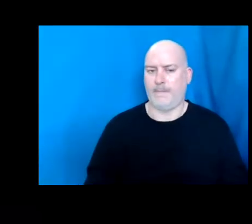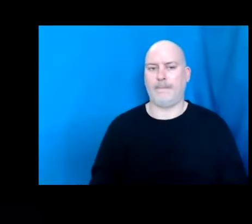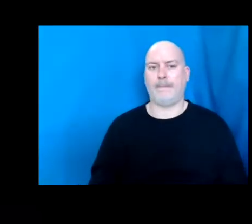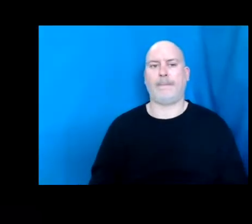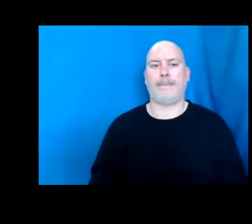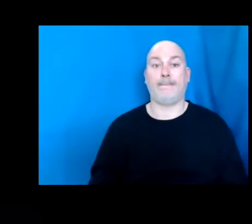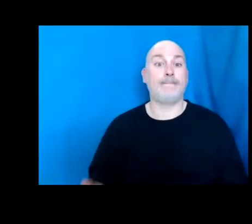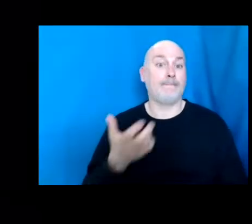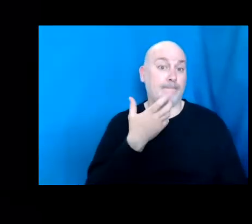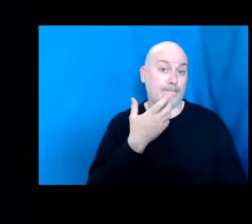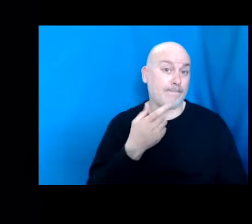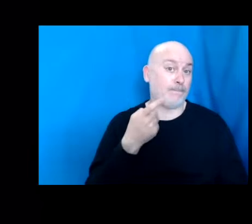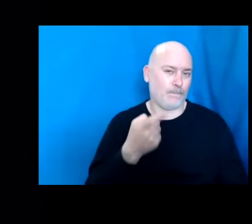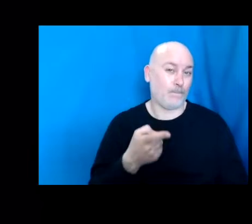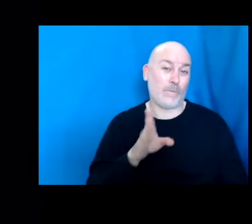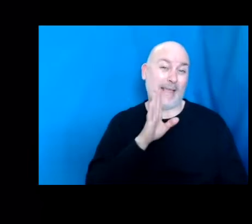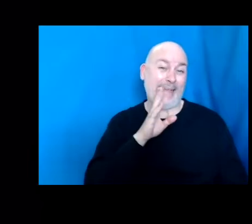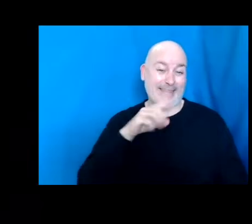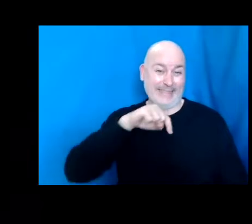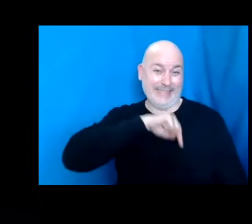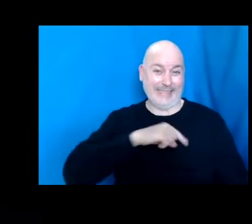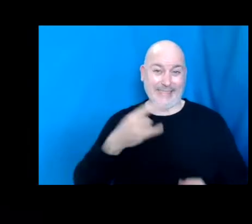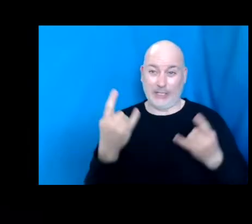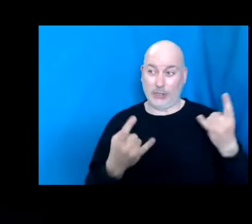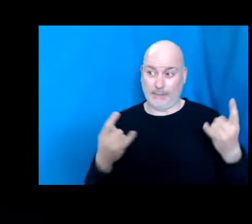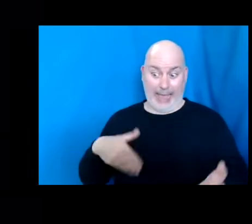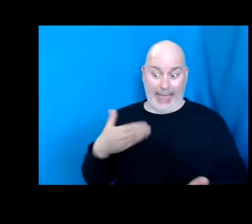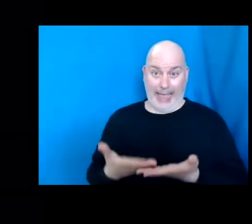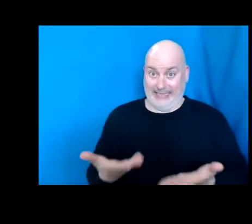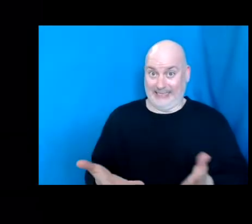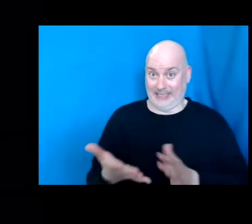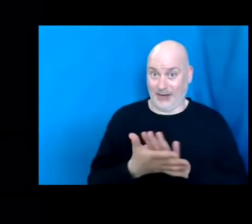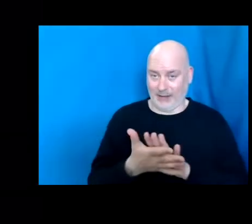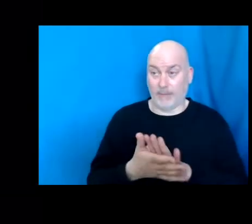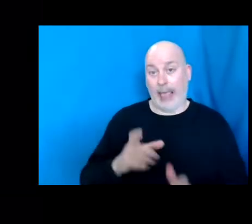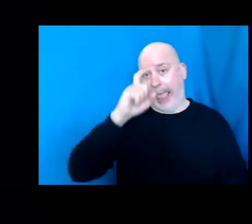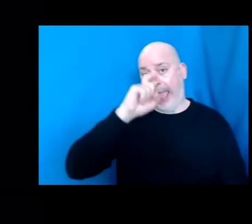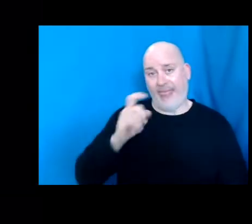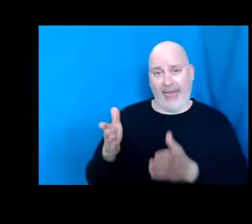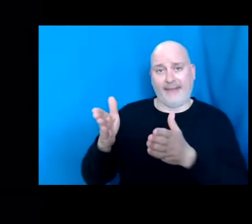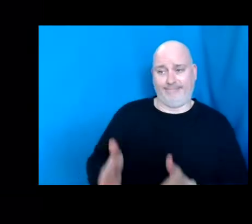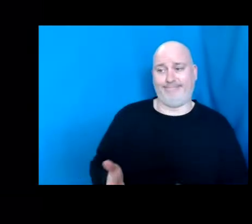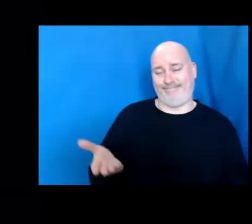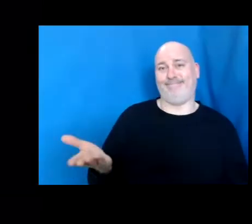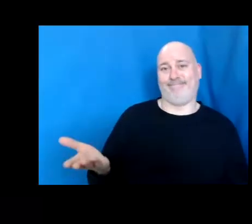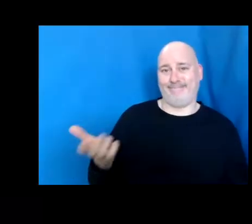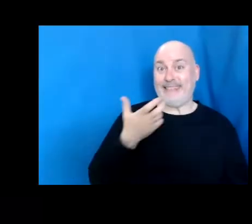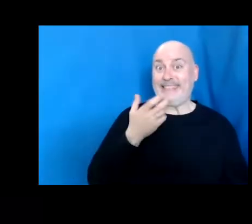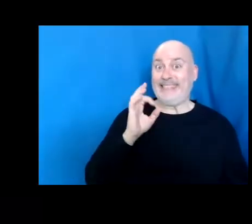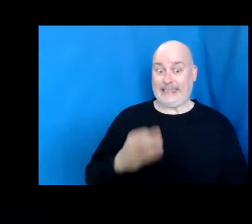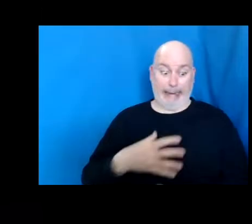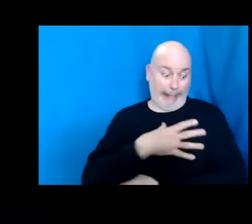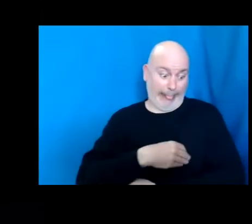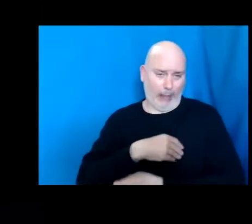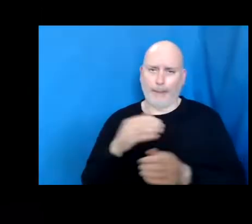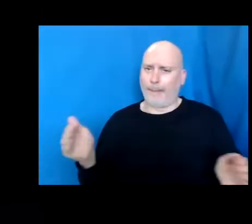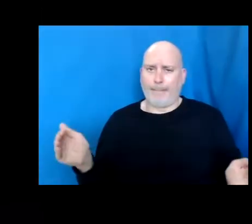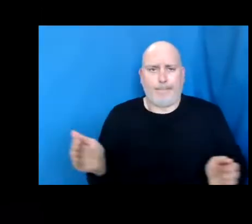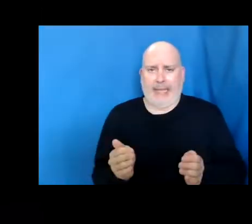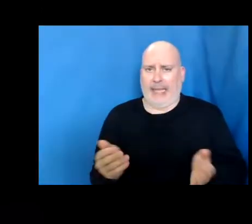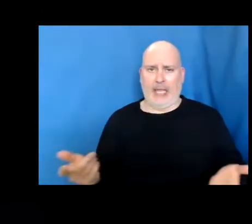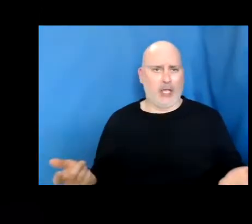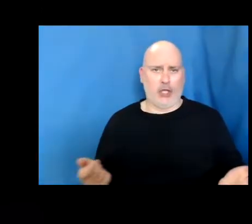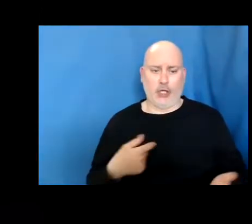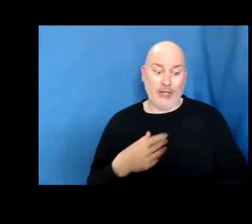Como decíamos con el resto de síntomas que hemos hablado hasta ahora, la edad del paciente. Si es un lactante que es muy pequeño y que rechaza